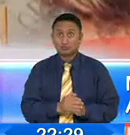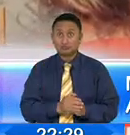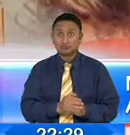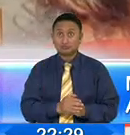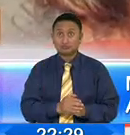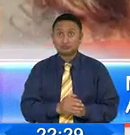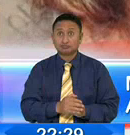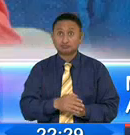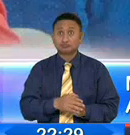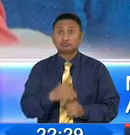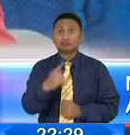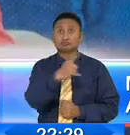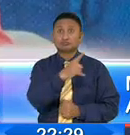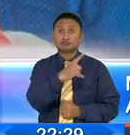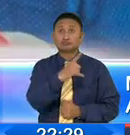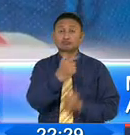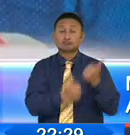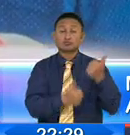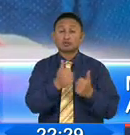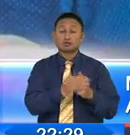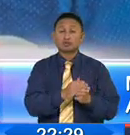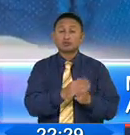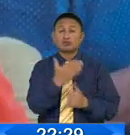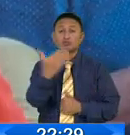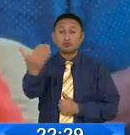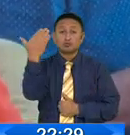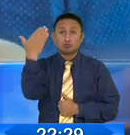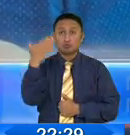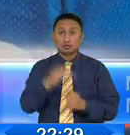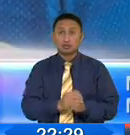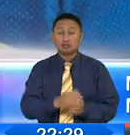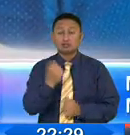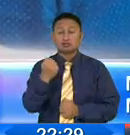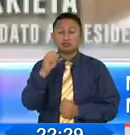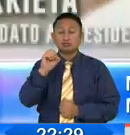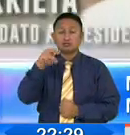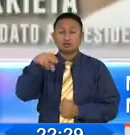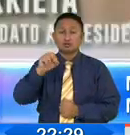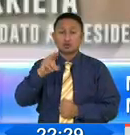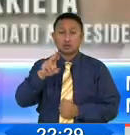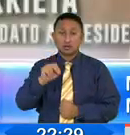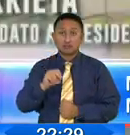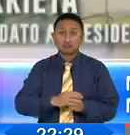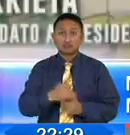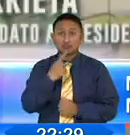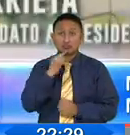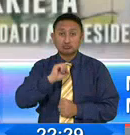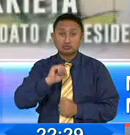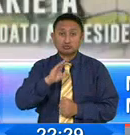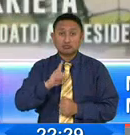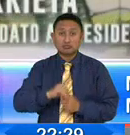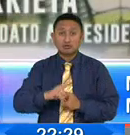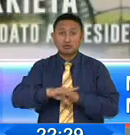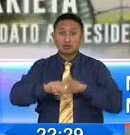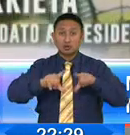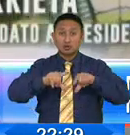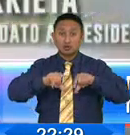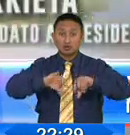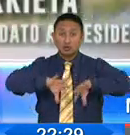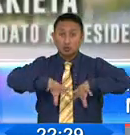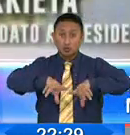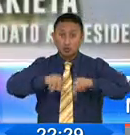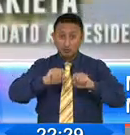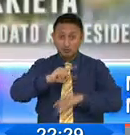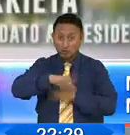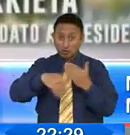58 años, era candidato a la alcaldía de Cajeme en el estado de Sonora. En su campaña prometió ponerle un alto a la delincuencia que se apoderaba de las